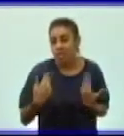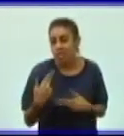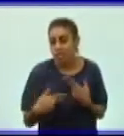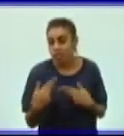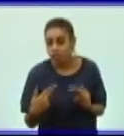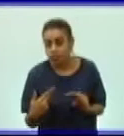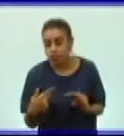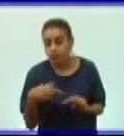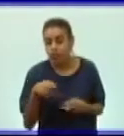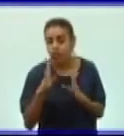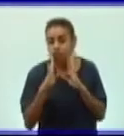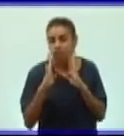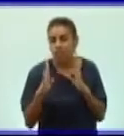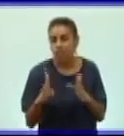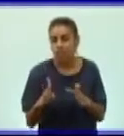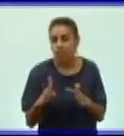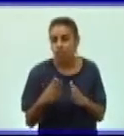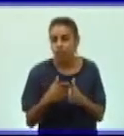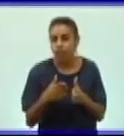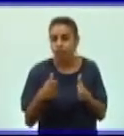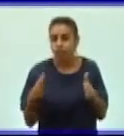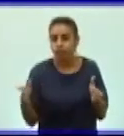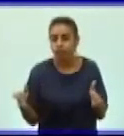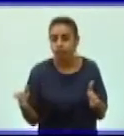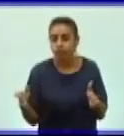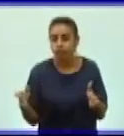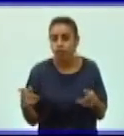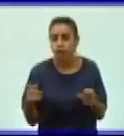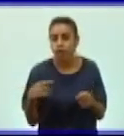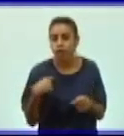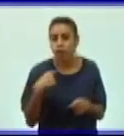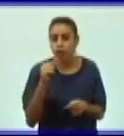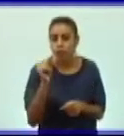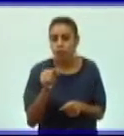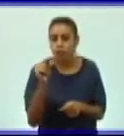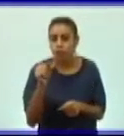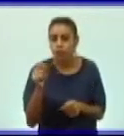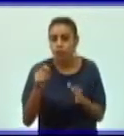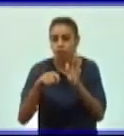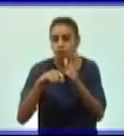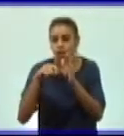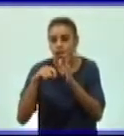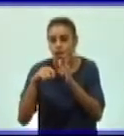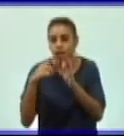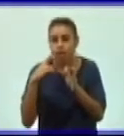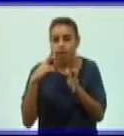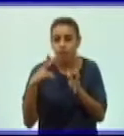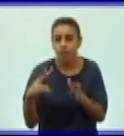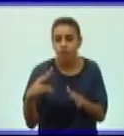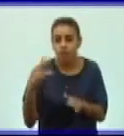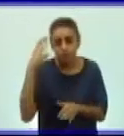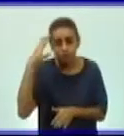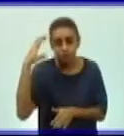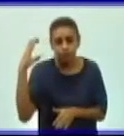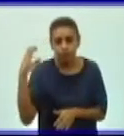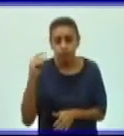una mayor apertura a los periodistas que podían tomar, incluso dar criterios sobre la vida pública del país, sobre las reformas que se estaban llevando a cabo.